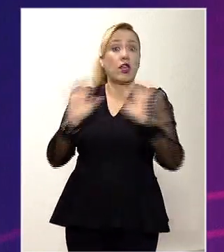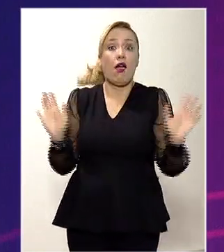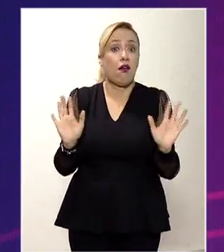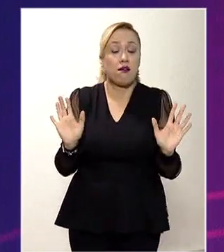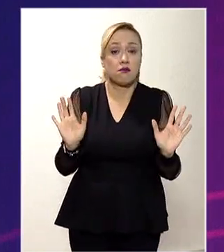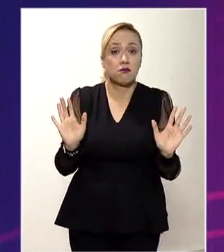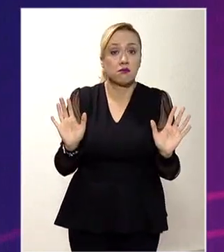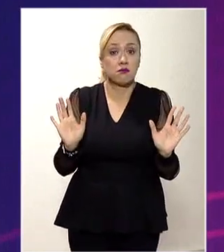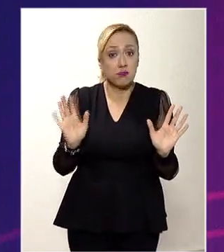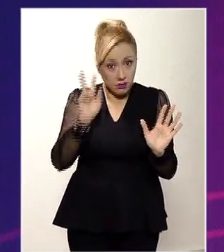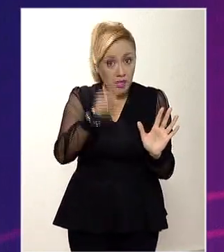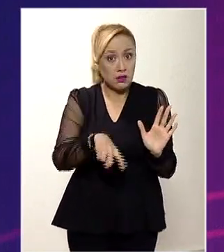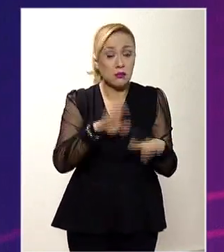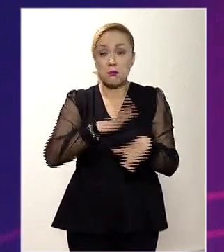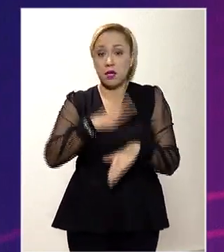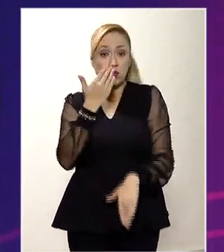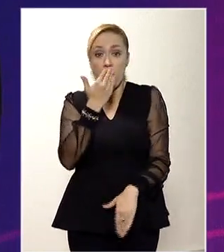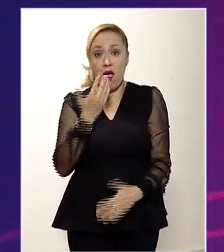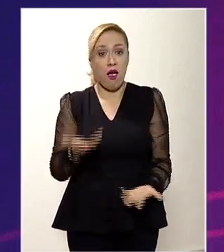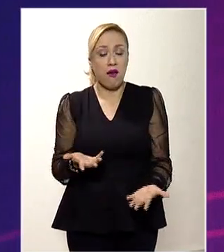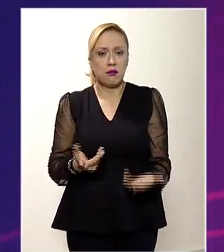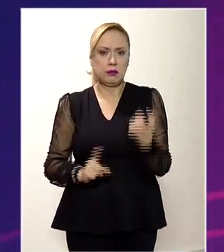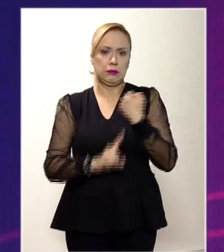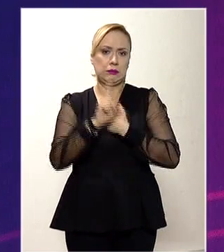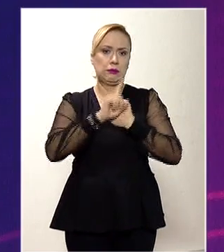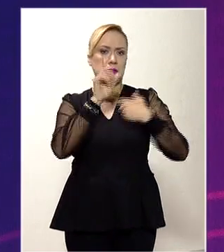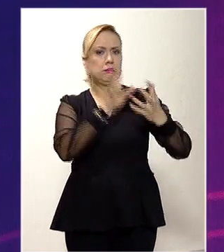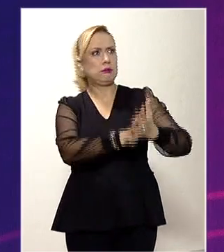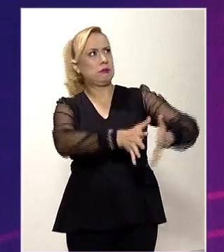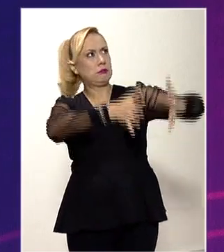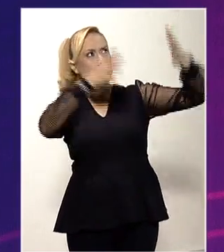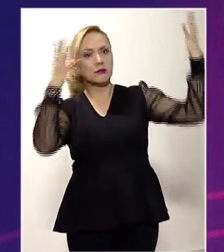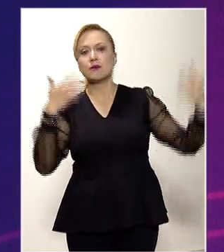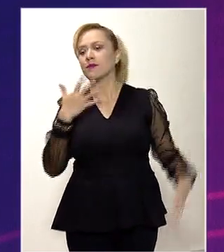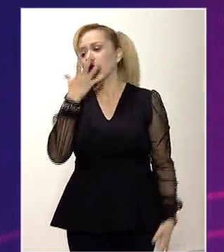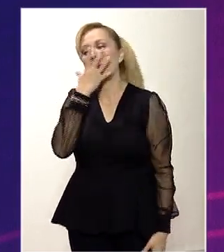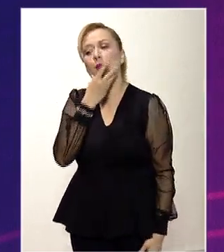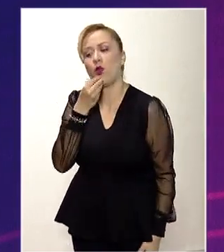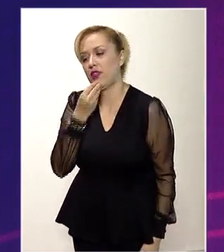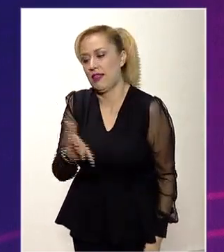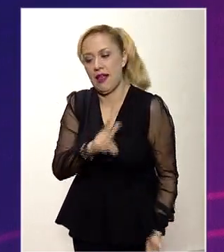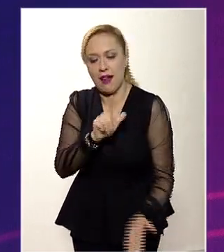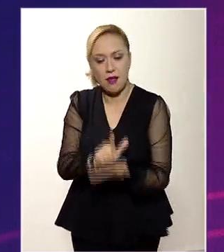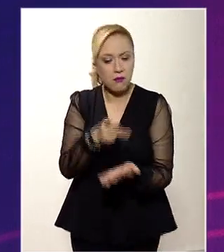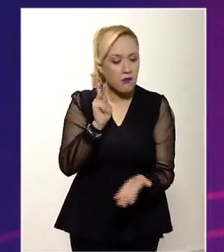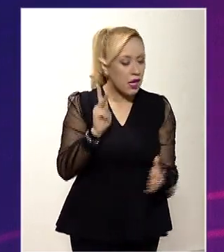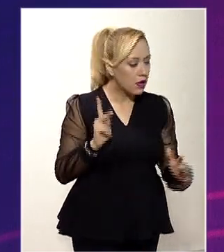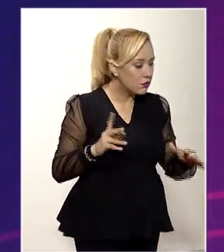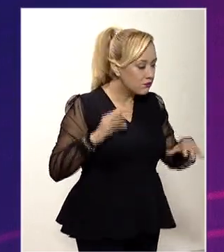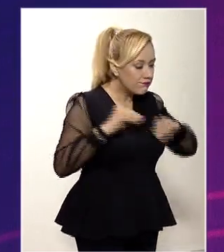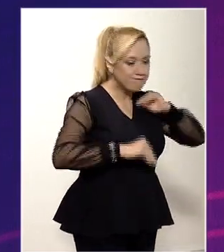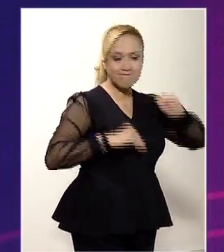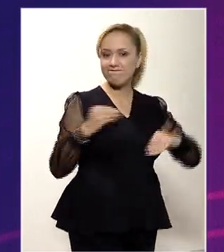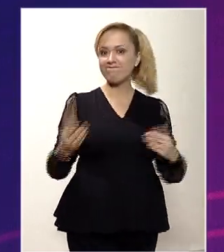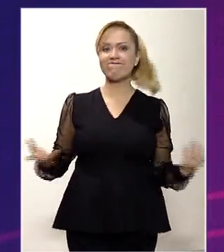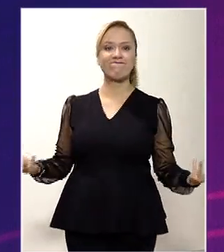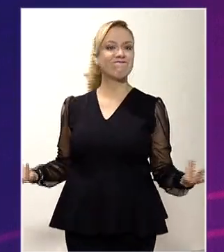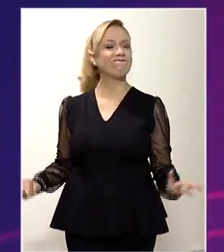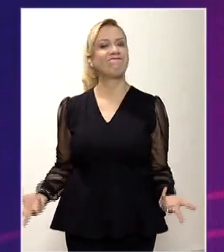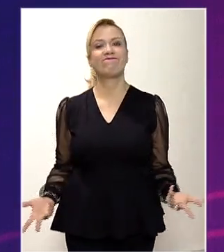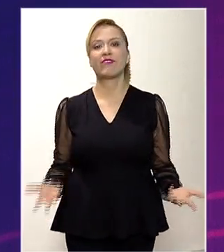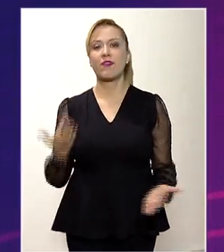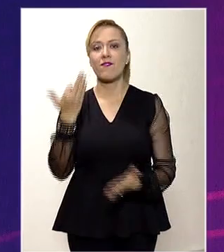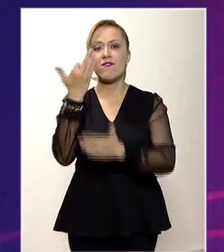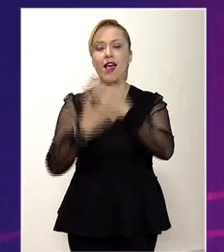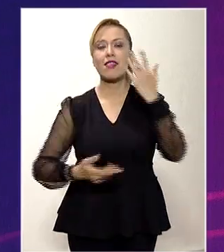locales. Entonces, los retos, o sea, sí, me encanta la ley, pero la parte de la implementación se está volviendo muy complicada por